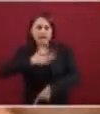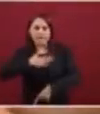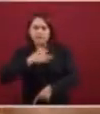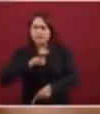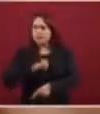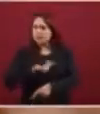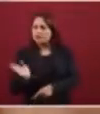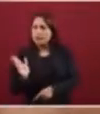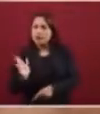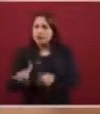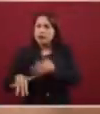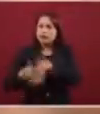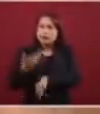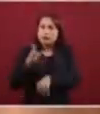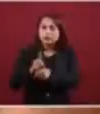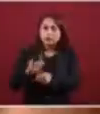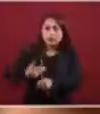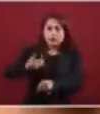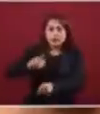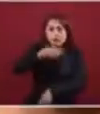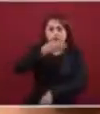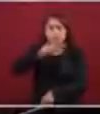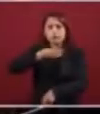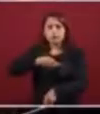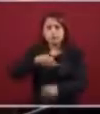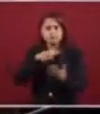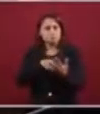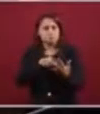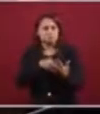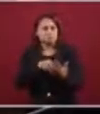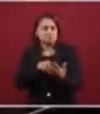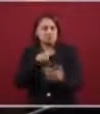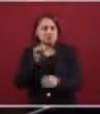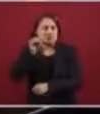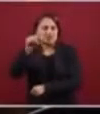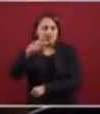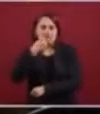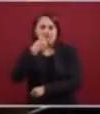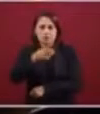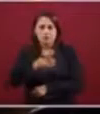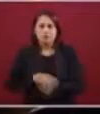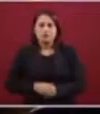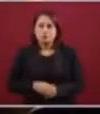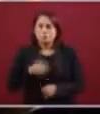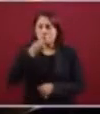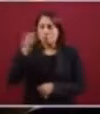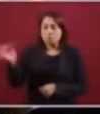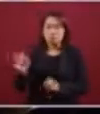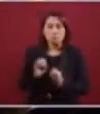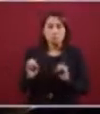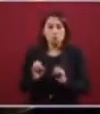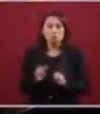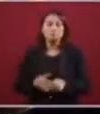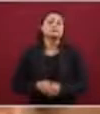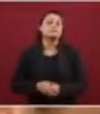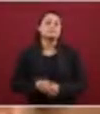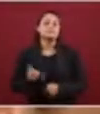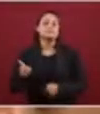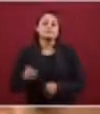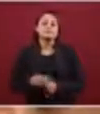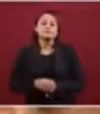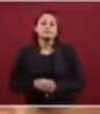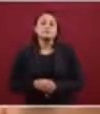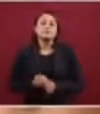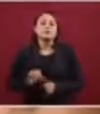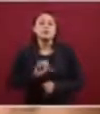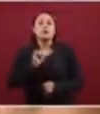con 15 días de anticipación, como se les indica, no fueron avisados de esto. También, ¿qué pasa con